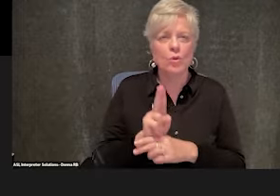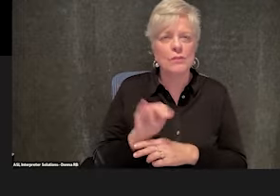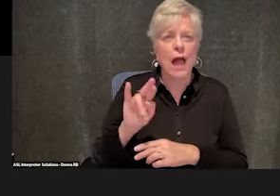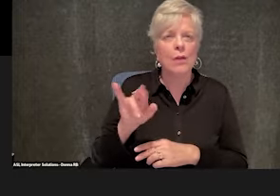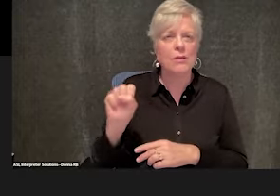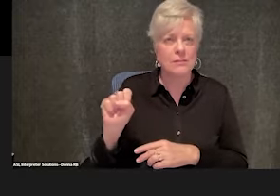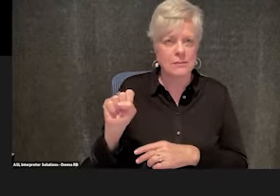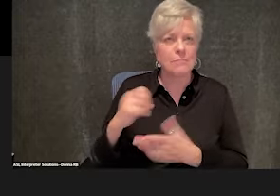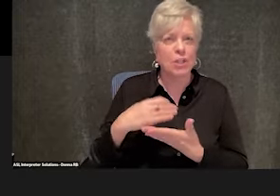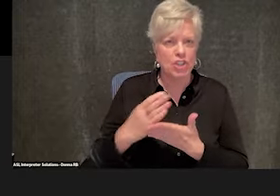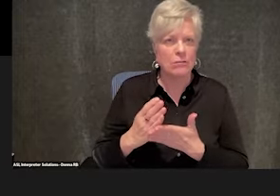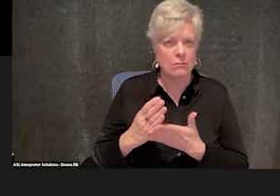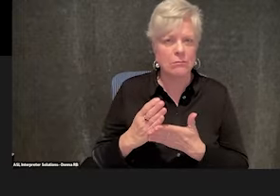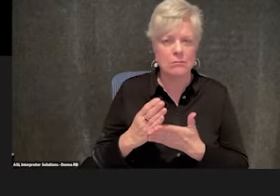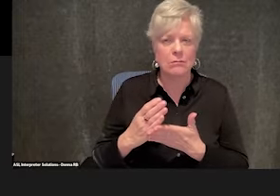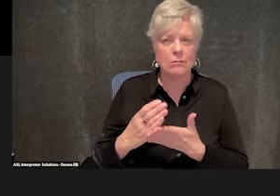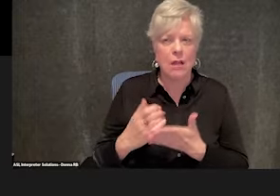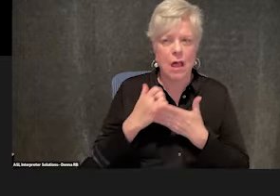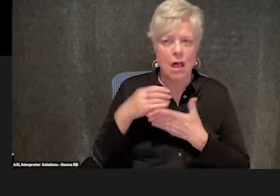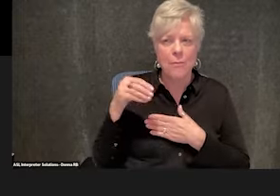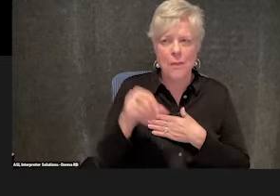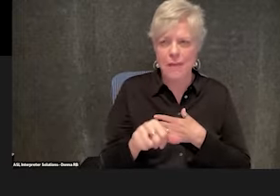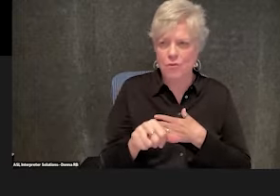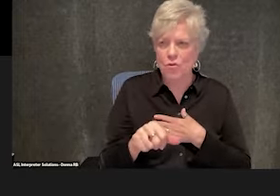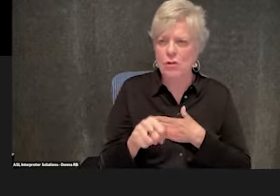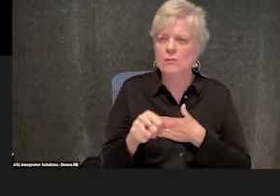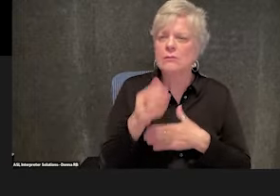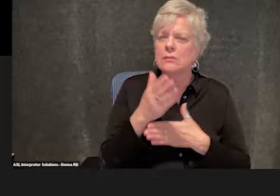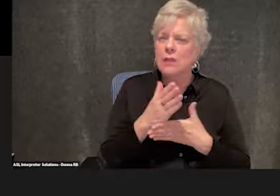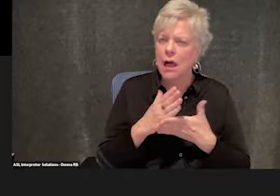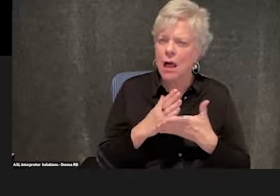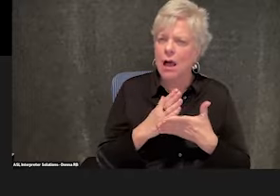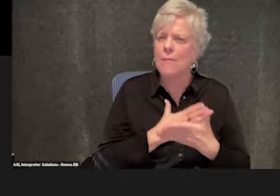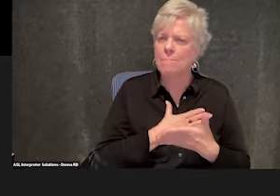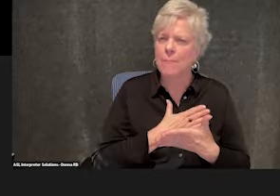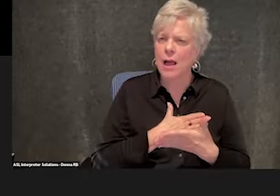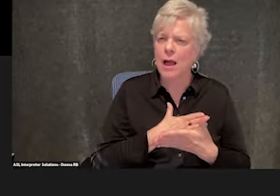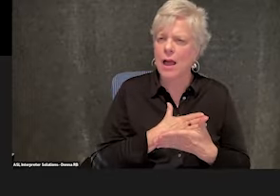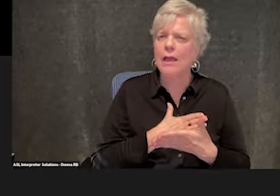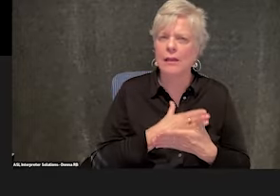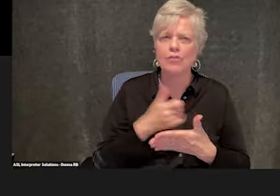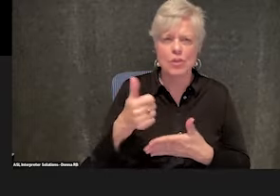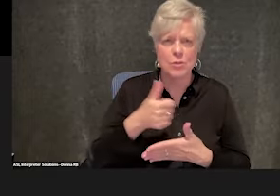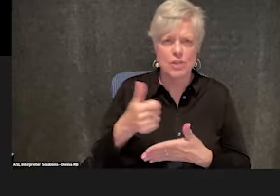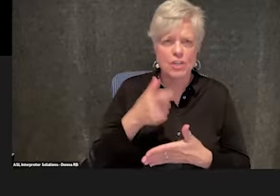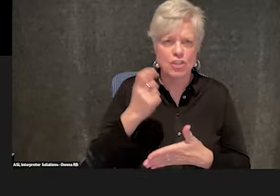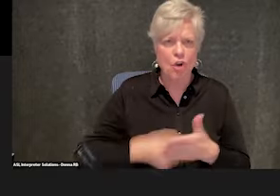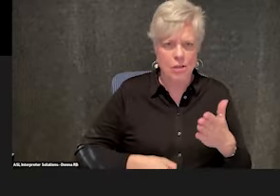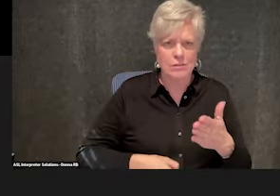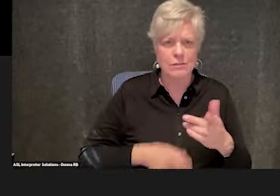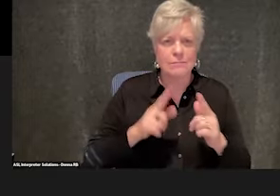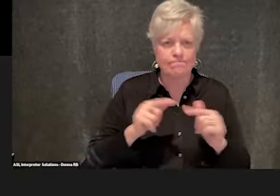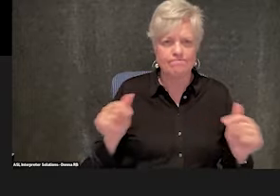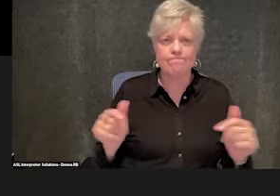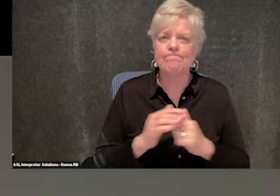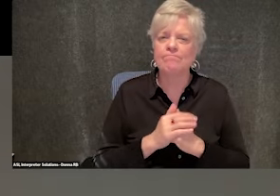Si uno tiene de managed care o de IRI, si uno tiene un servicio